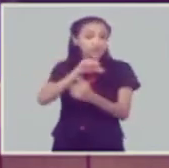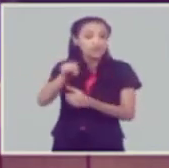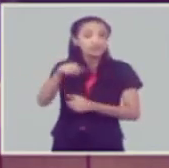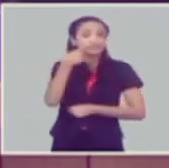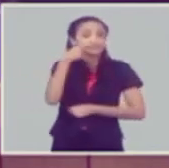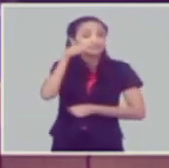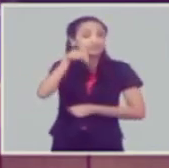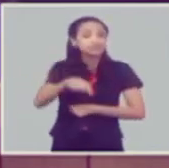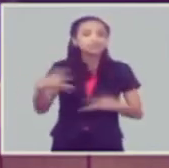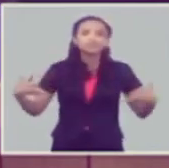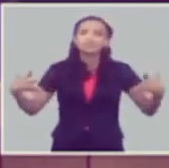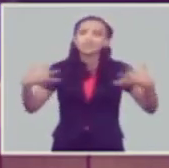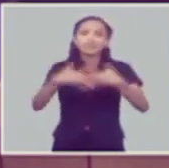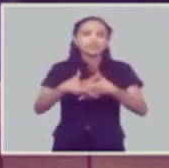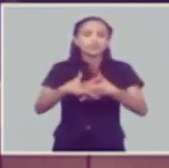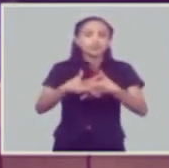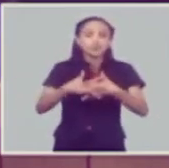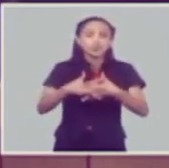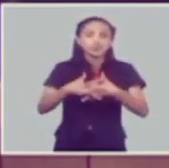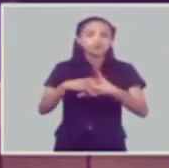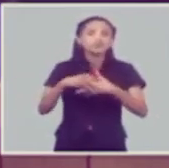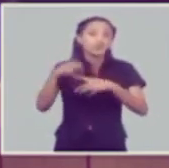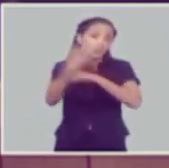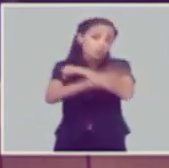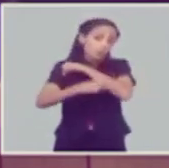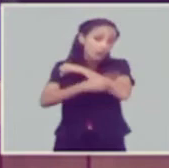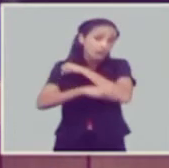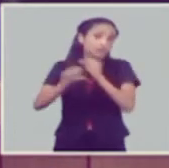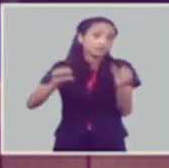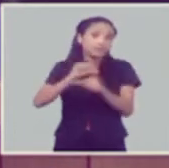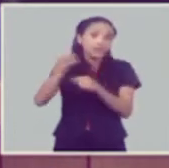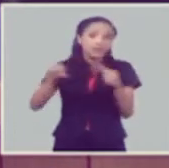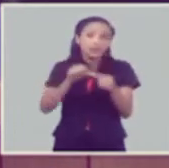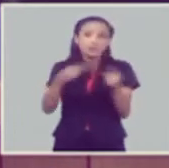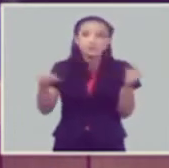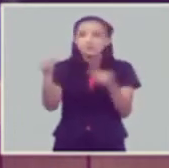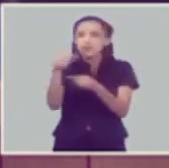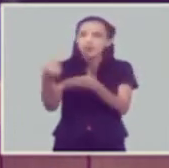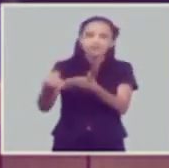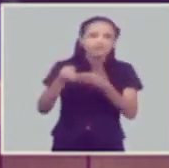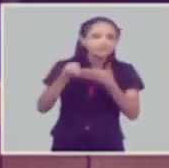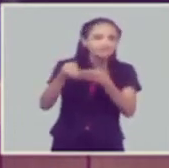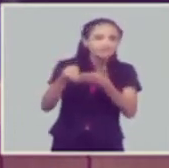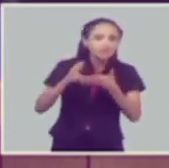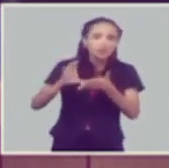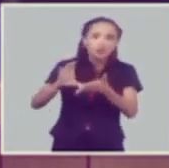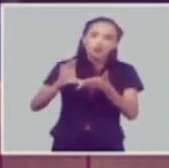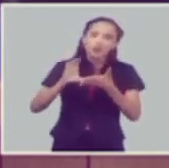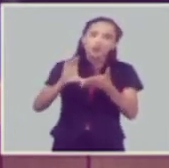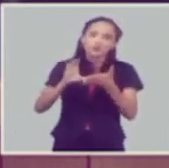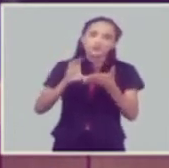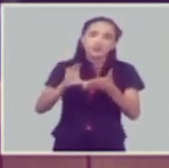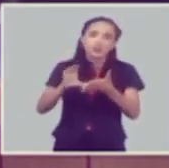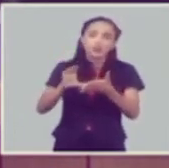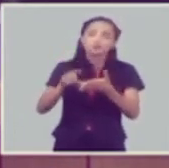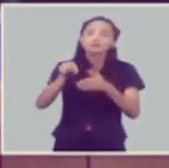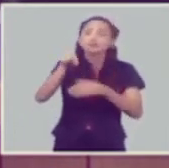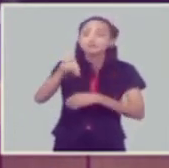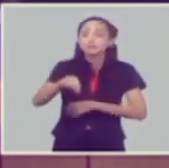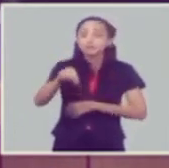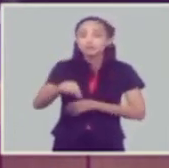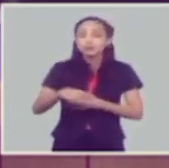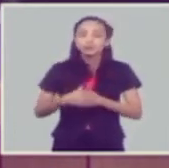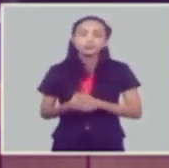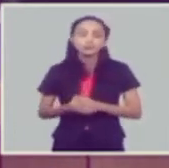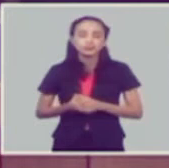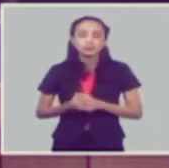consolidación de las estrechas relaciones con los hermanos caribeños, basadas en el apoyo mutuo, la cooperación y la solidaridad ante los retos que